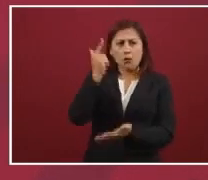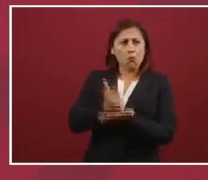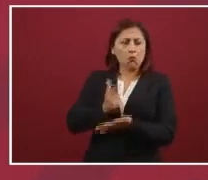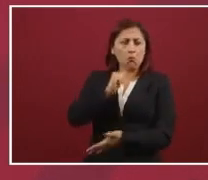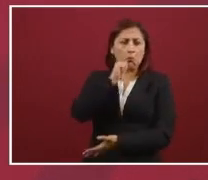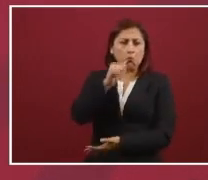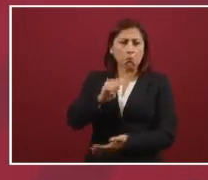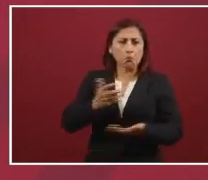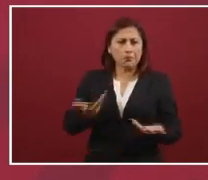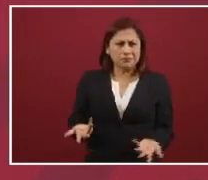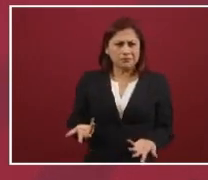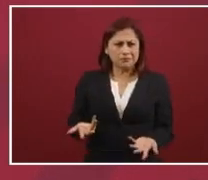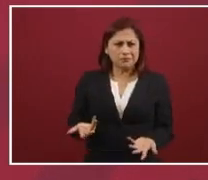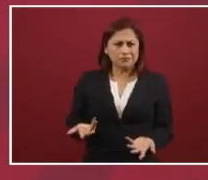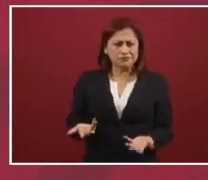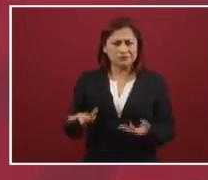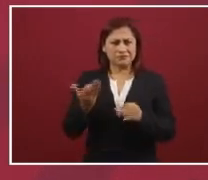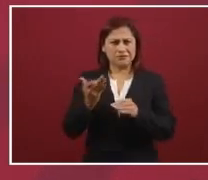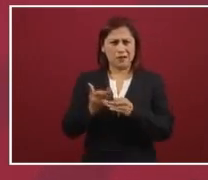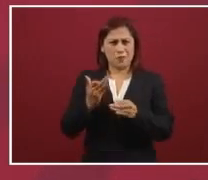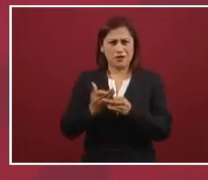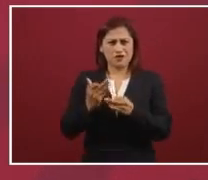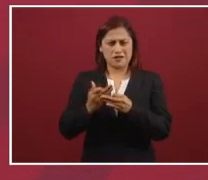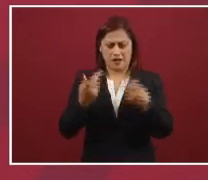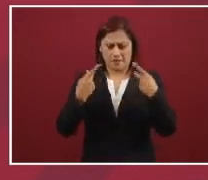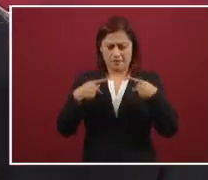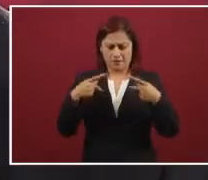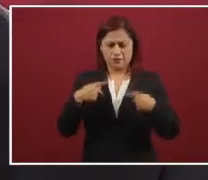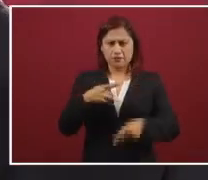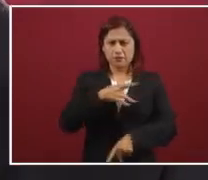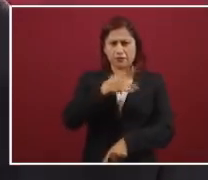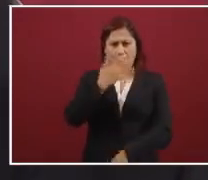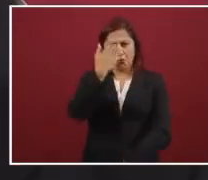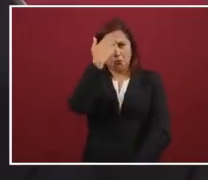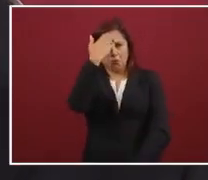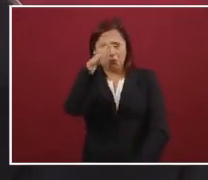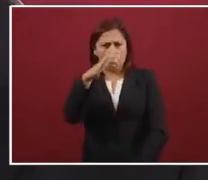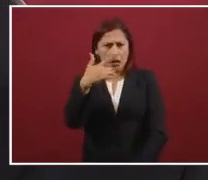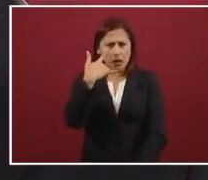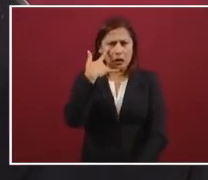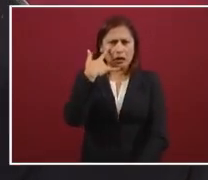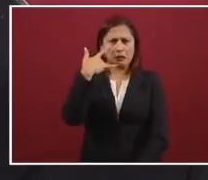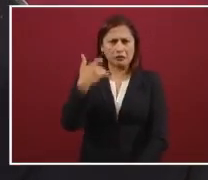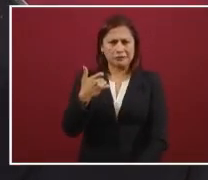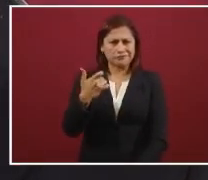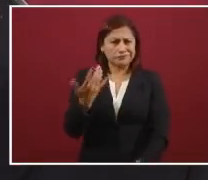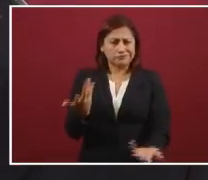si la gente votó por un cambio verdadero